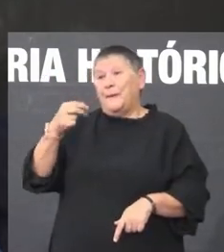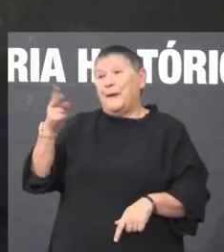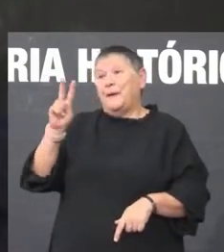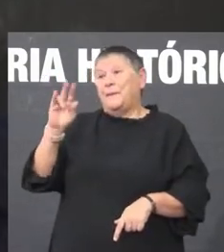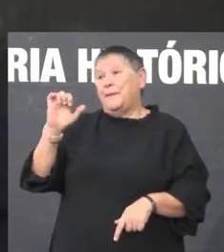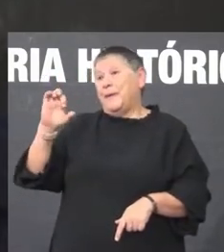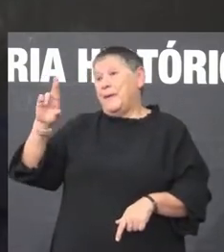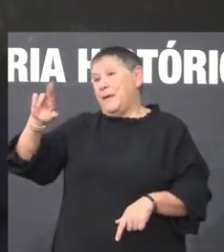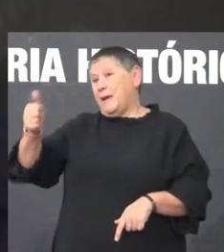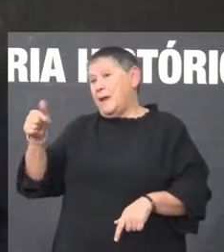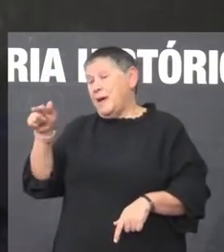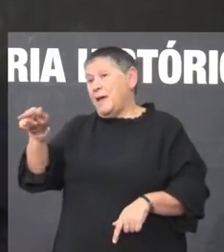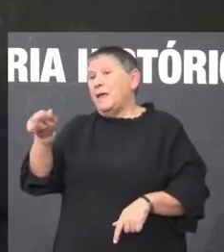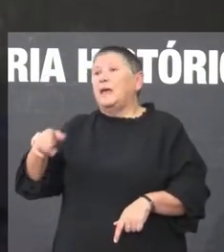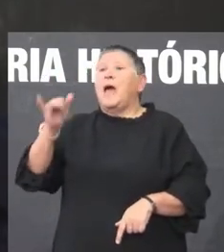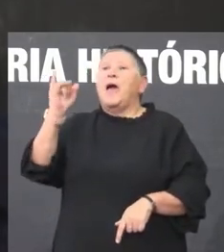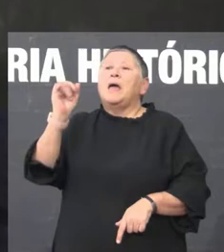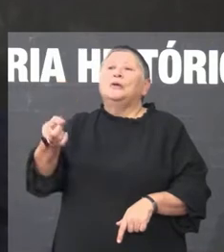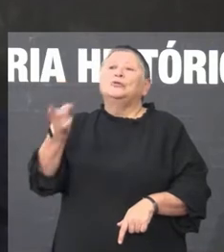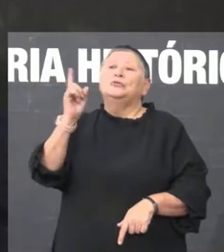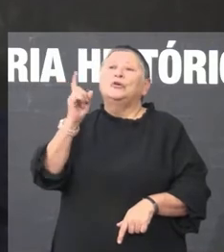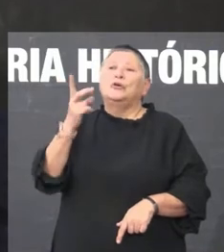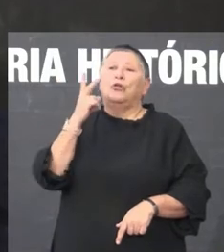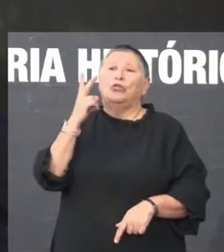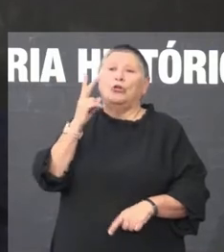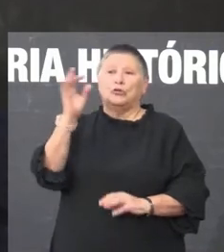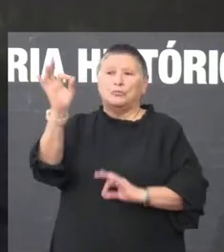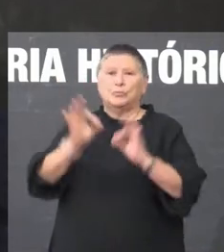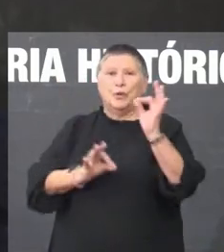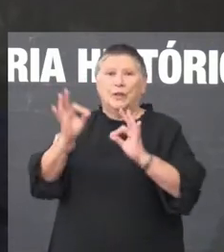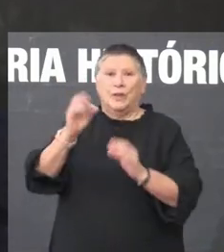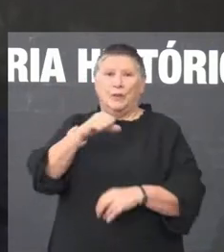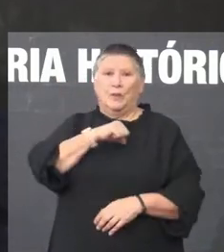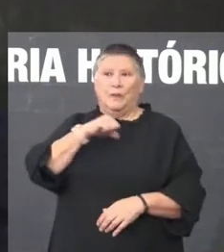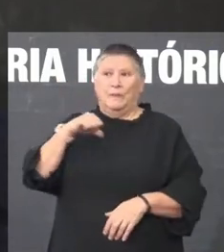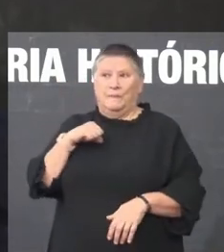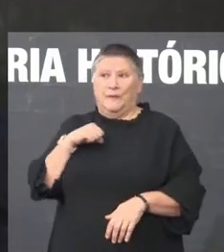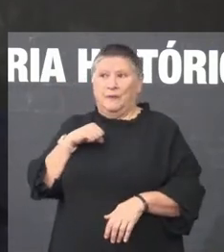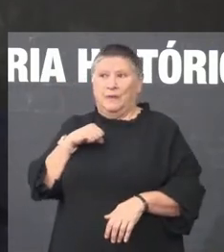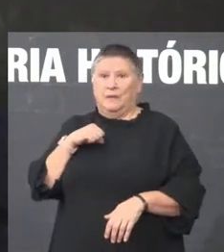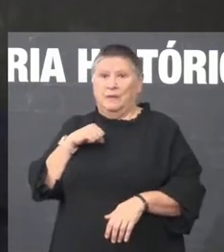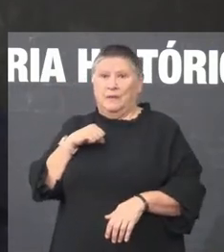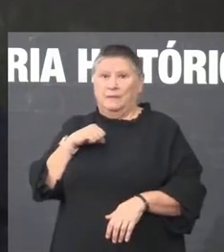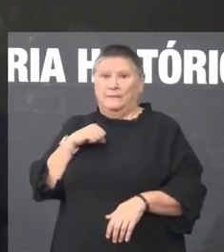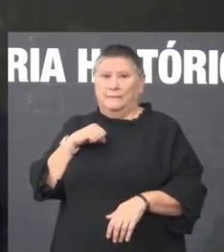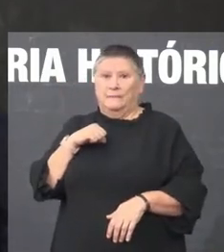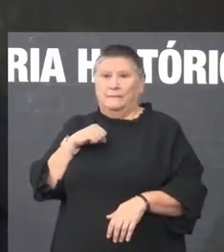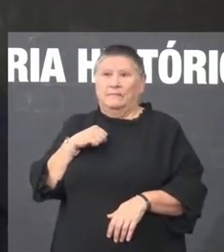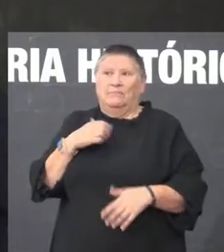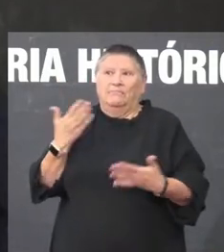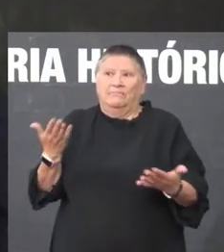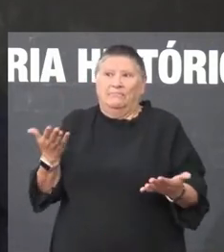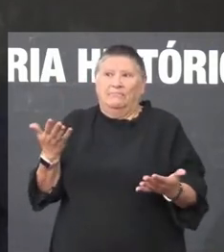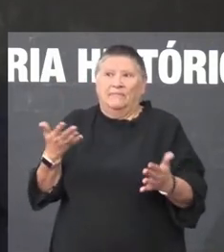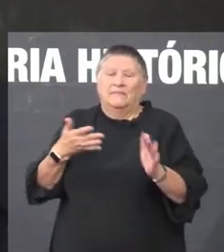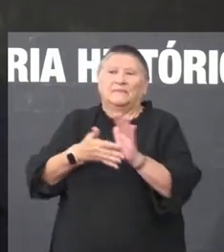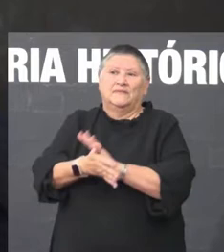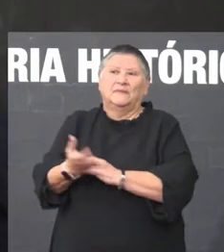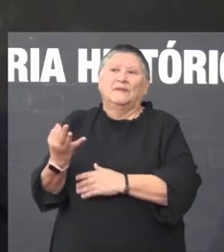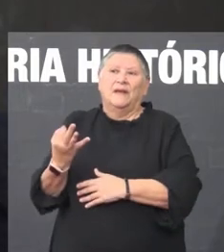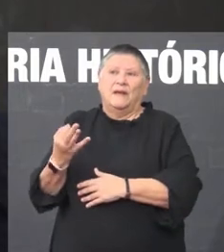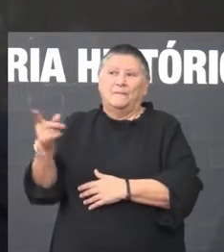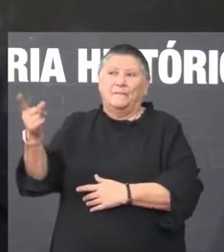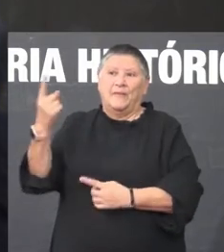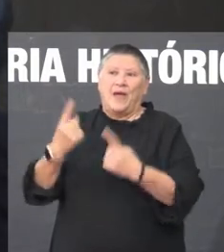que en Baviera solamente existe un 2% de independentistas, lo cual a veces se utiliza